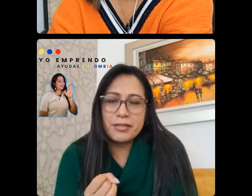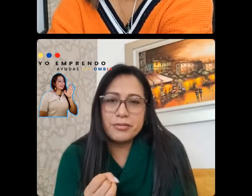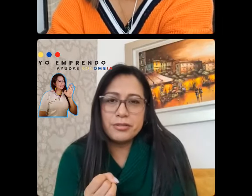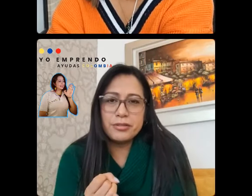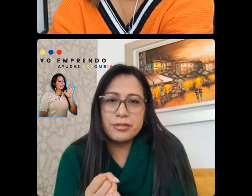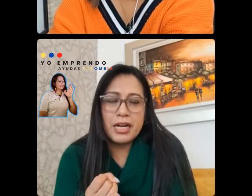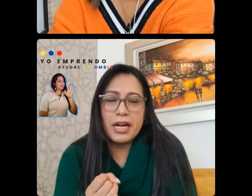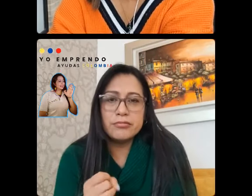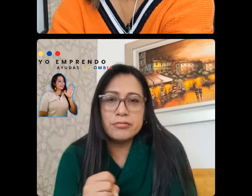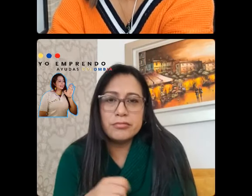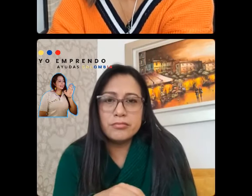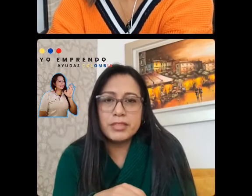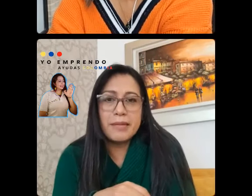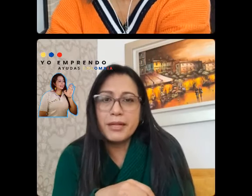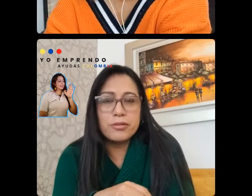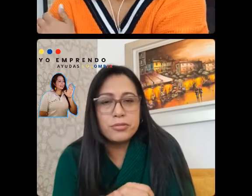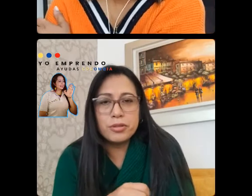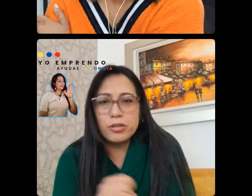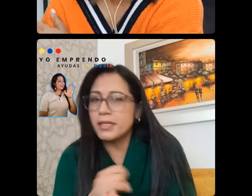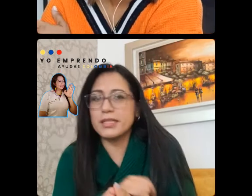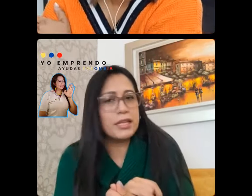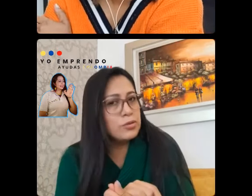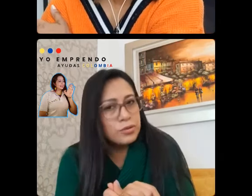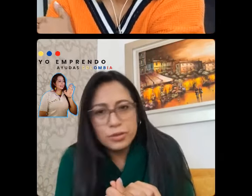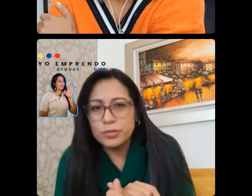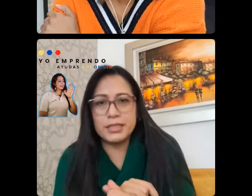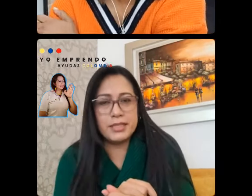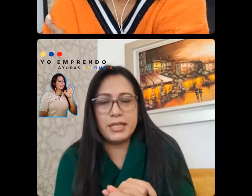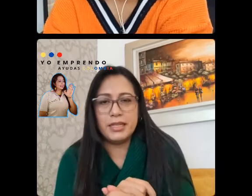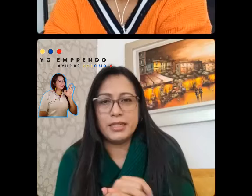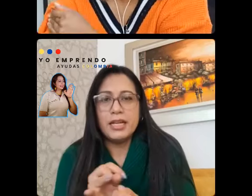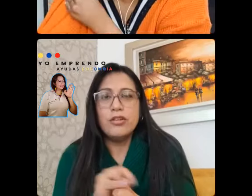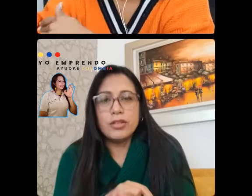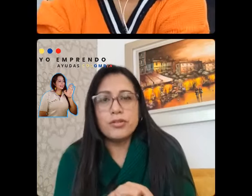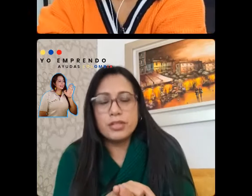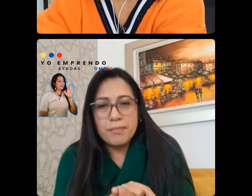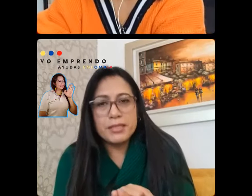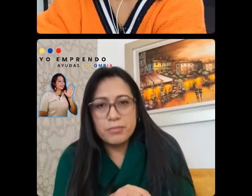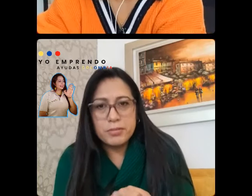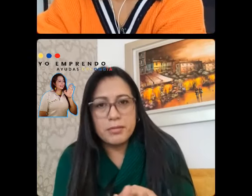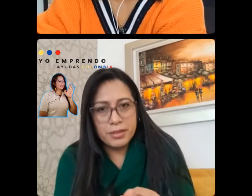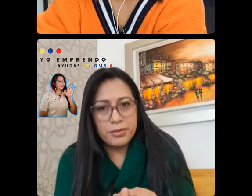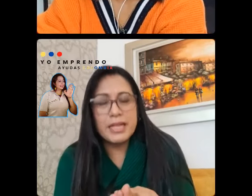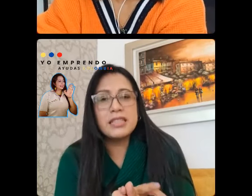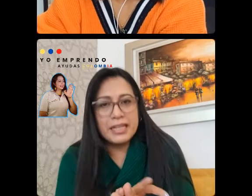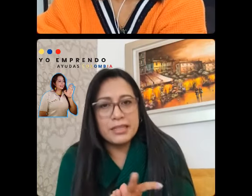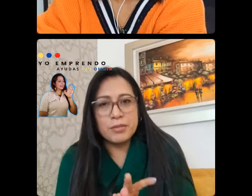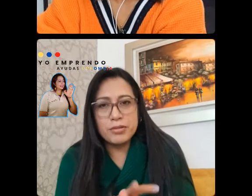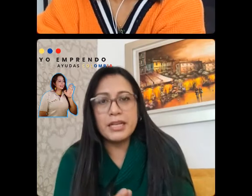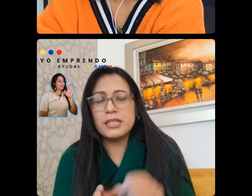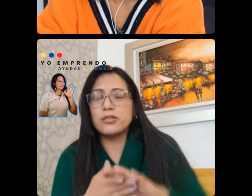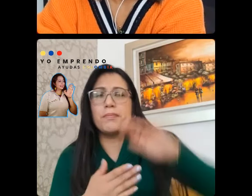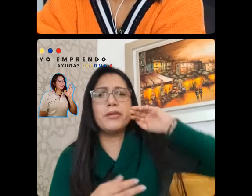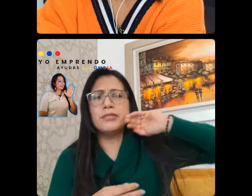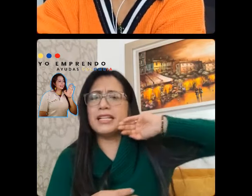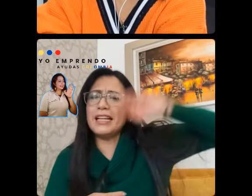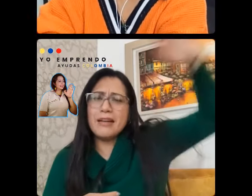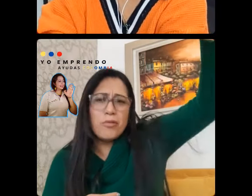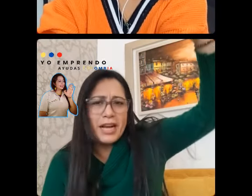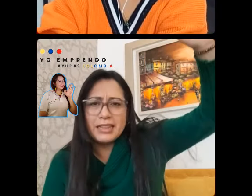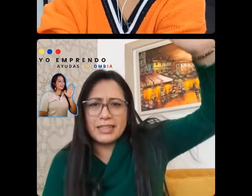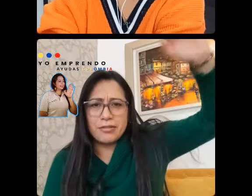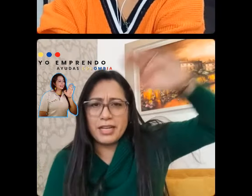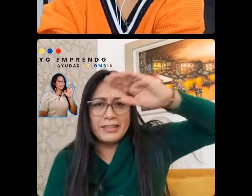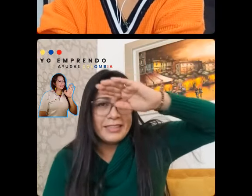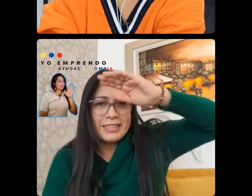afiliados al seguro a a un régimen contributivo los van a sacar no no es así lo que nosotros siempre estamos observando es en términos de ingresos pero una